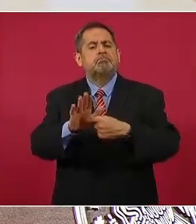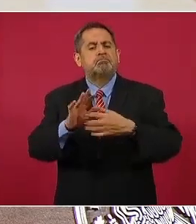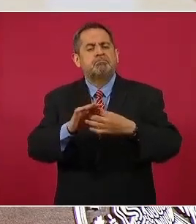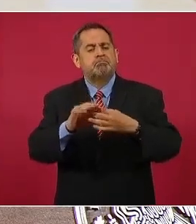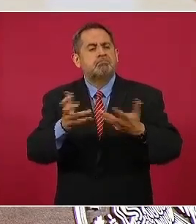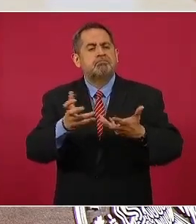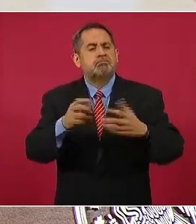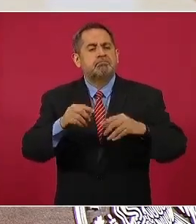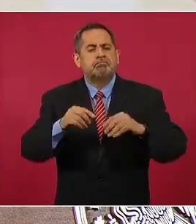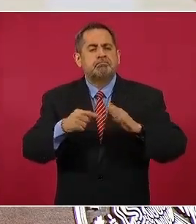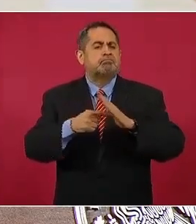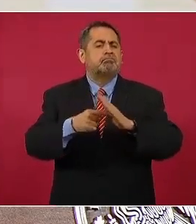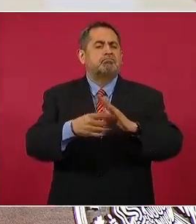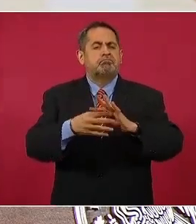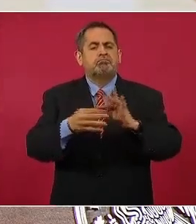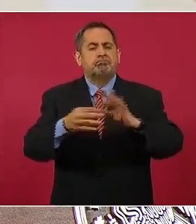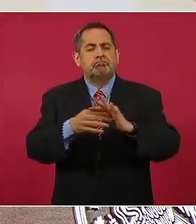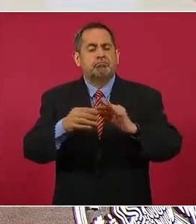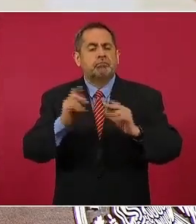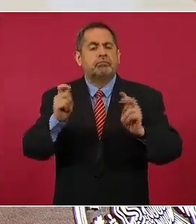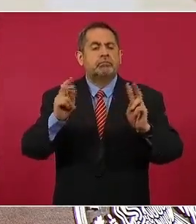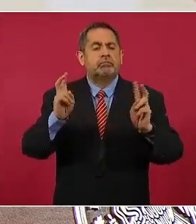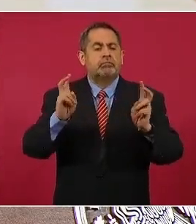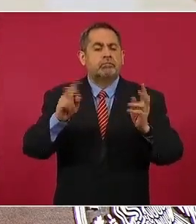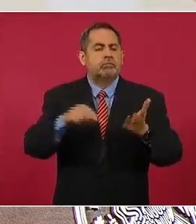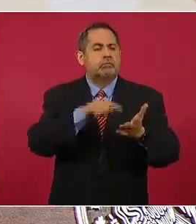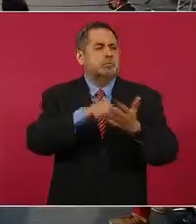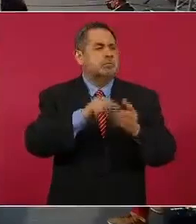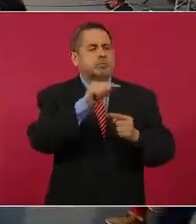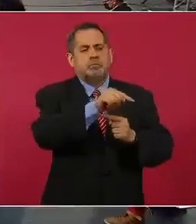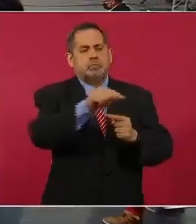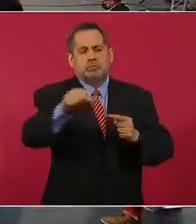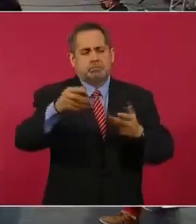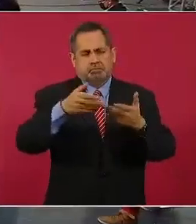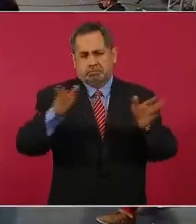haciendo sobre espacios en general